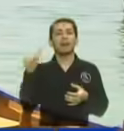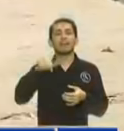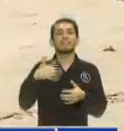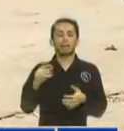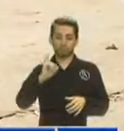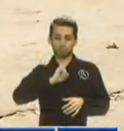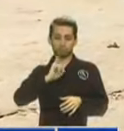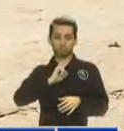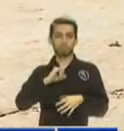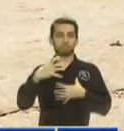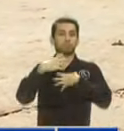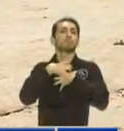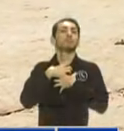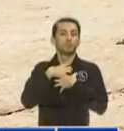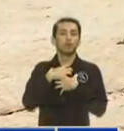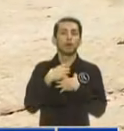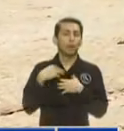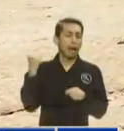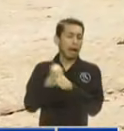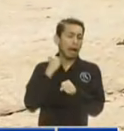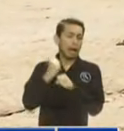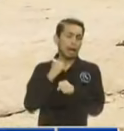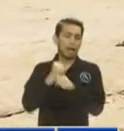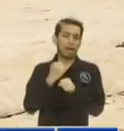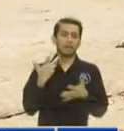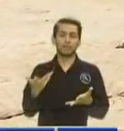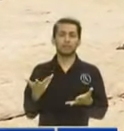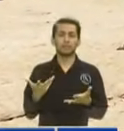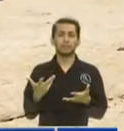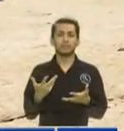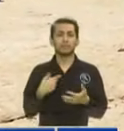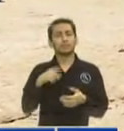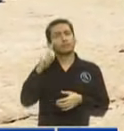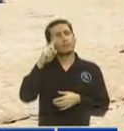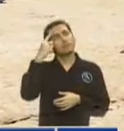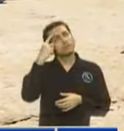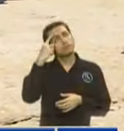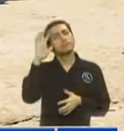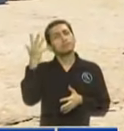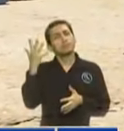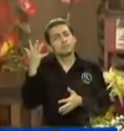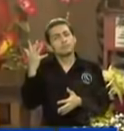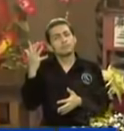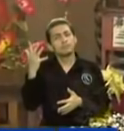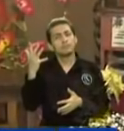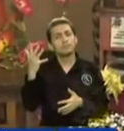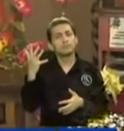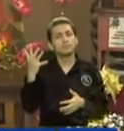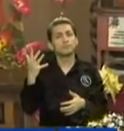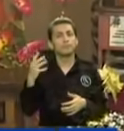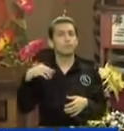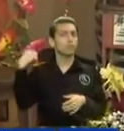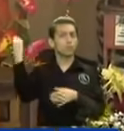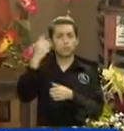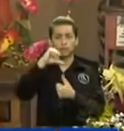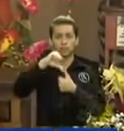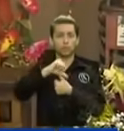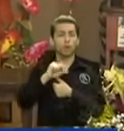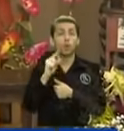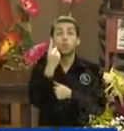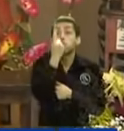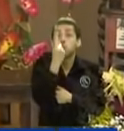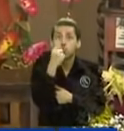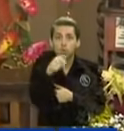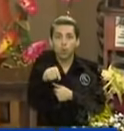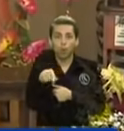que tenemos porque eso ya es de años. Y si no mal recuerdo, es a nivel centroamericano, es la única protección acuática que